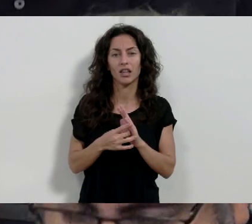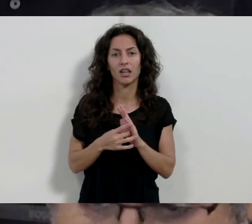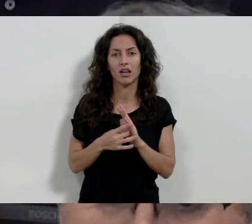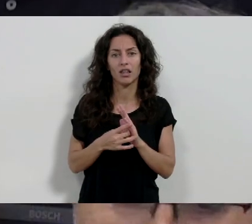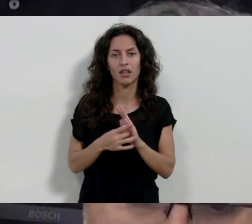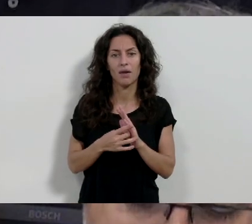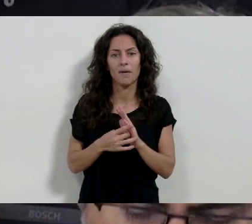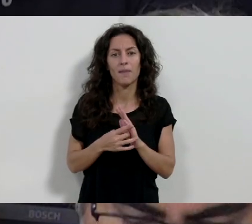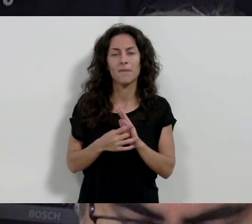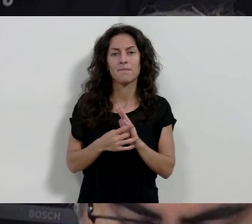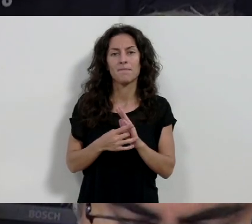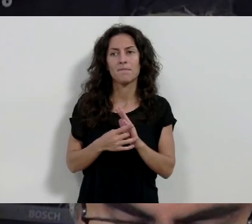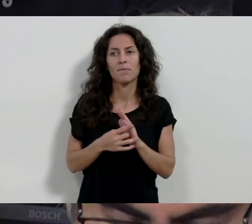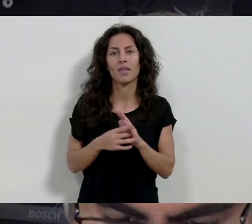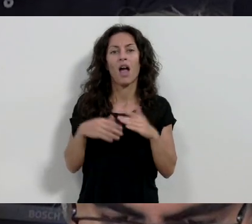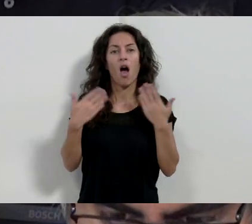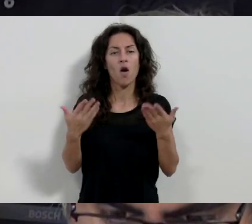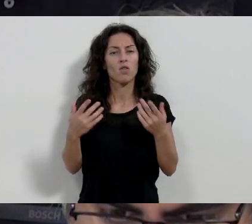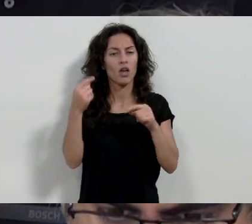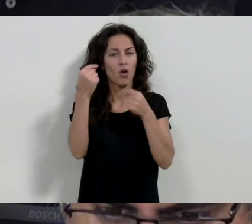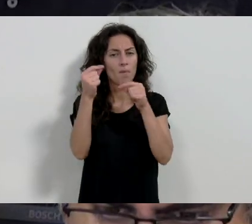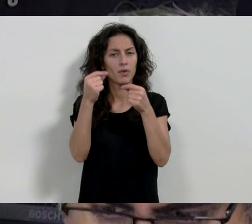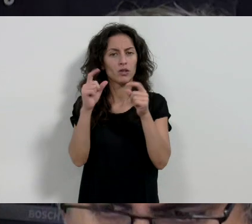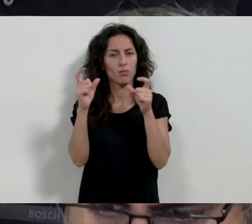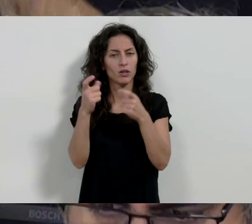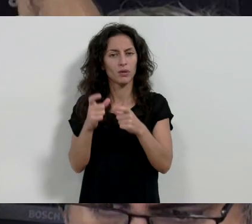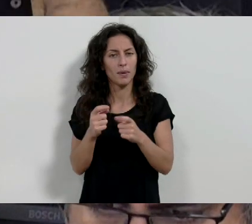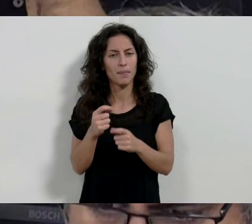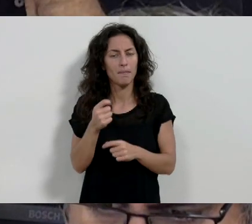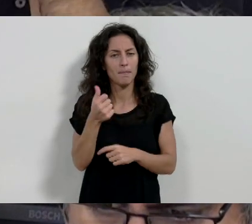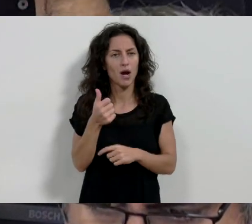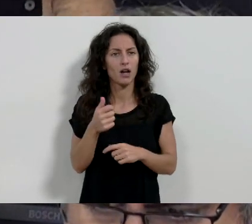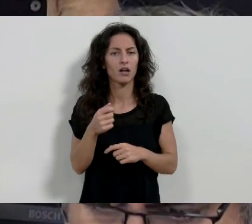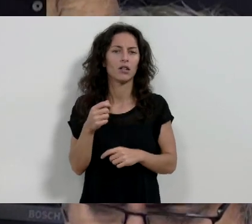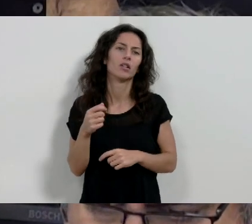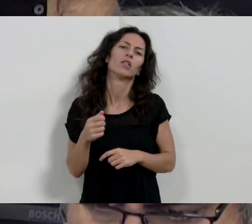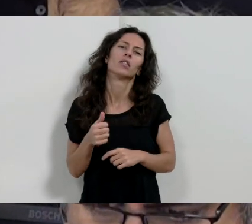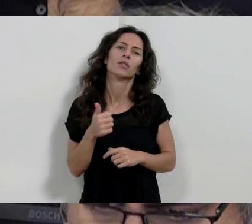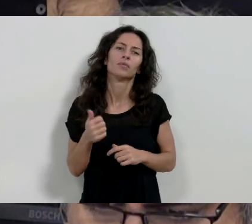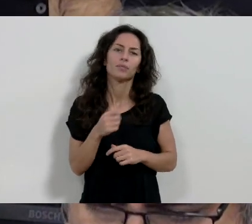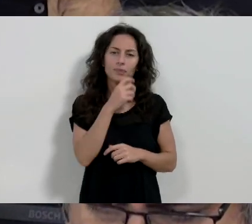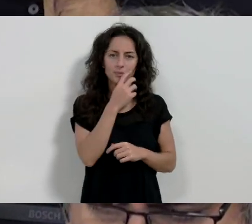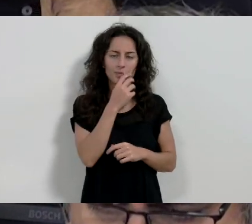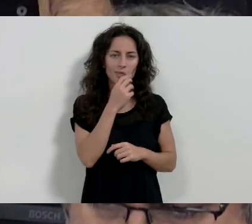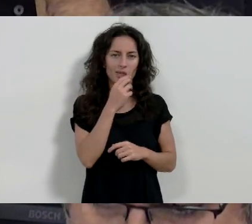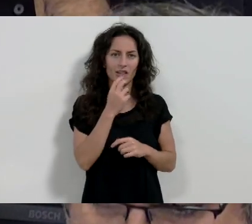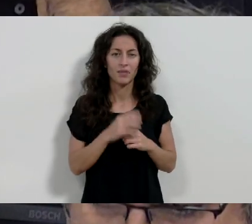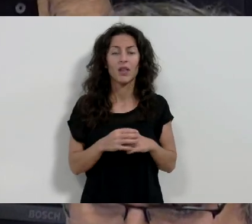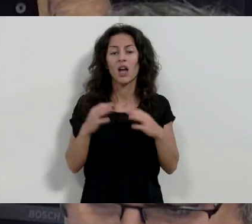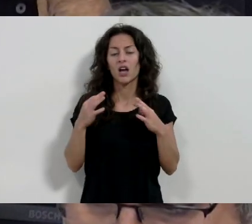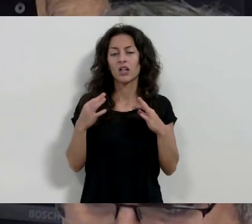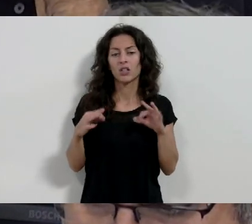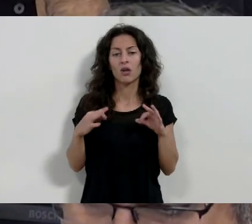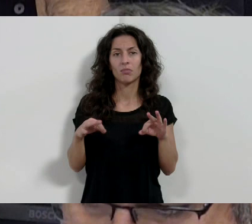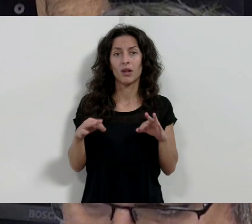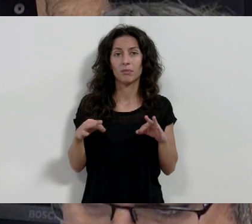distintos trabajos que otros ayuntamientos tienen externalizados. Por ejemplo, los tratamientos de DD, eso normalmente lo lleva una empresa